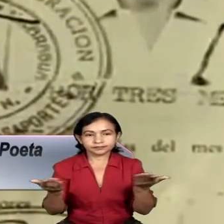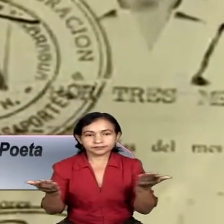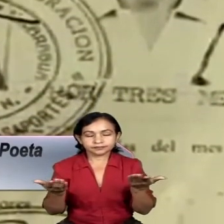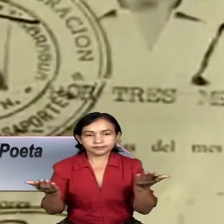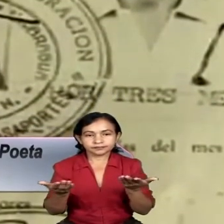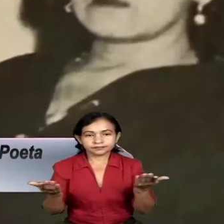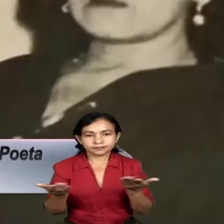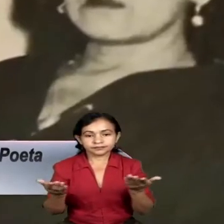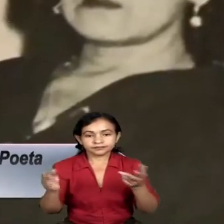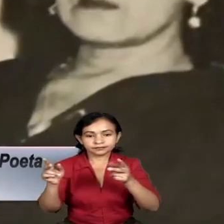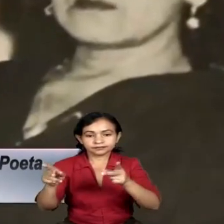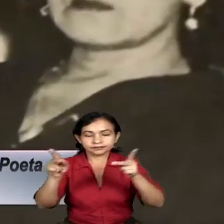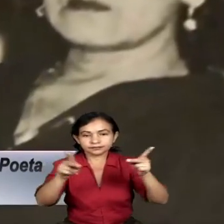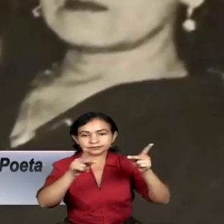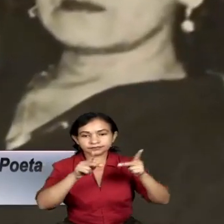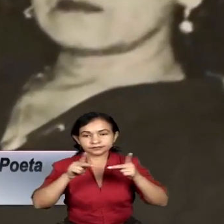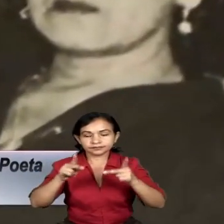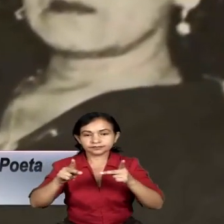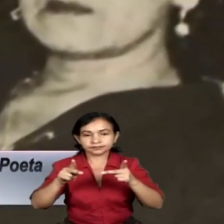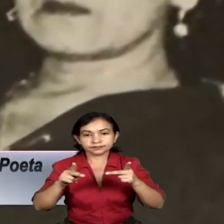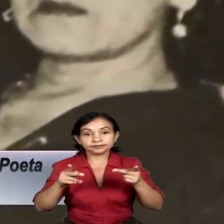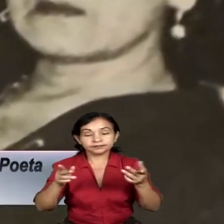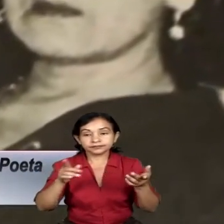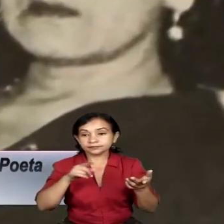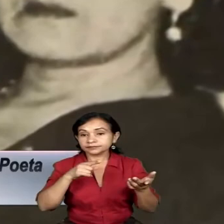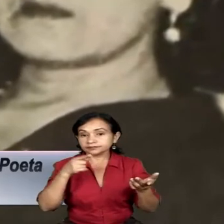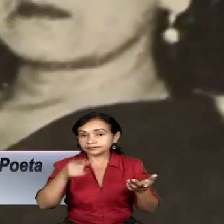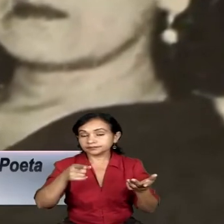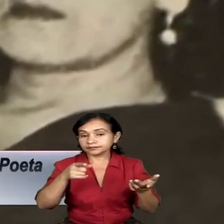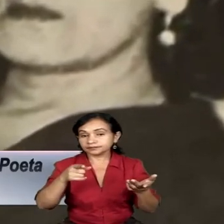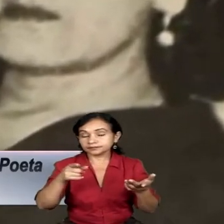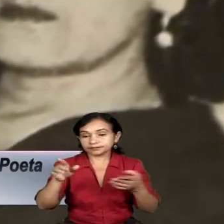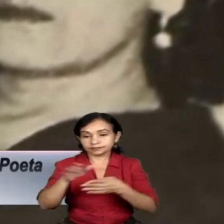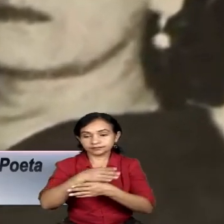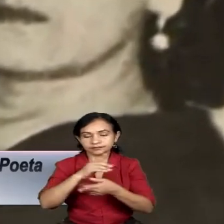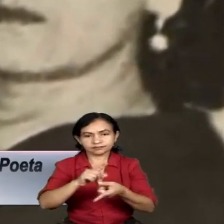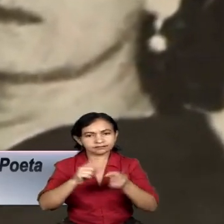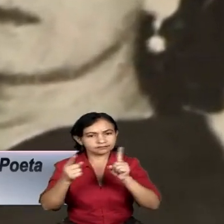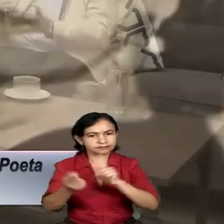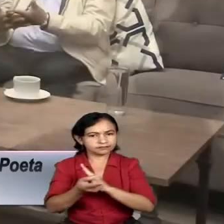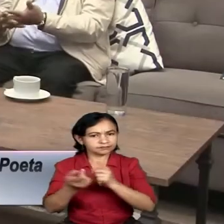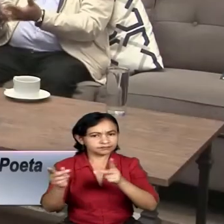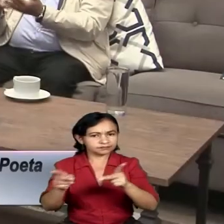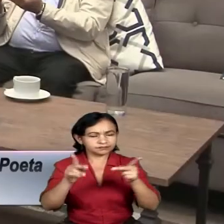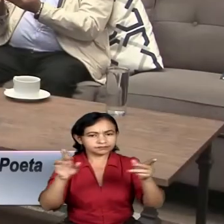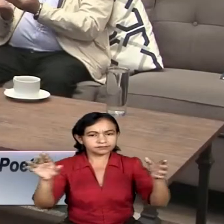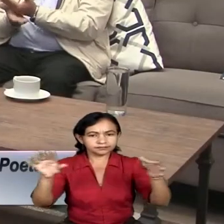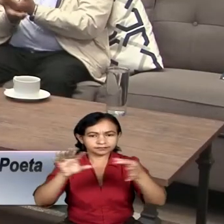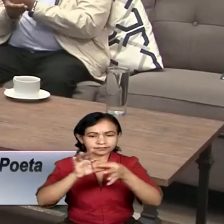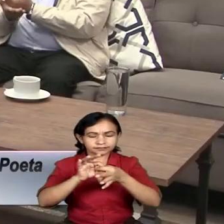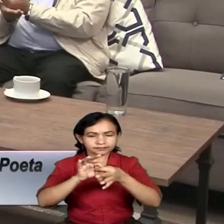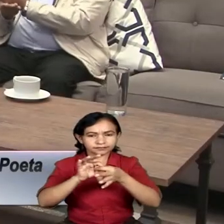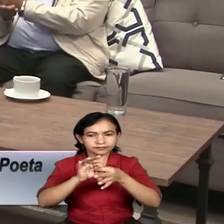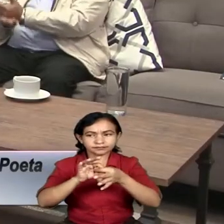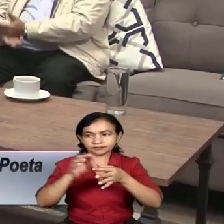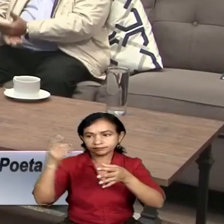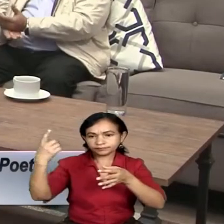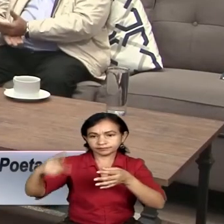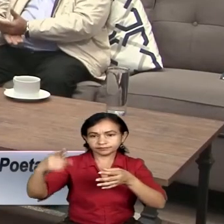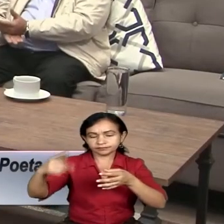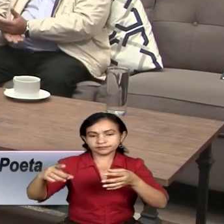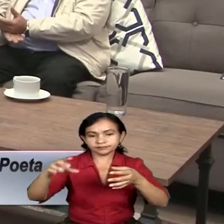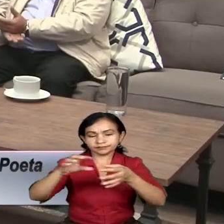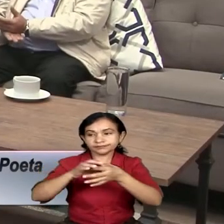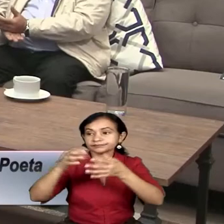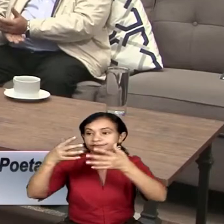como esa gente, precisamente, esa fuerza retrógrada que se une con la extrema derecha de los Estados